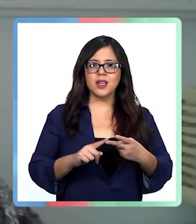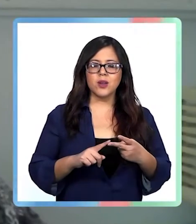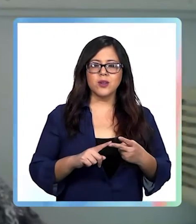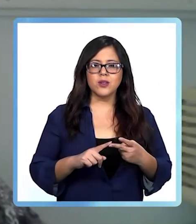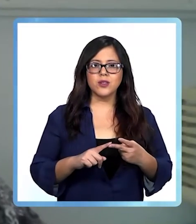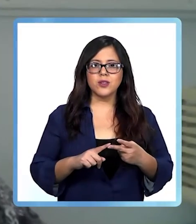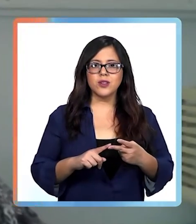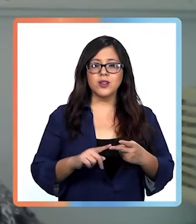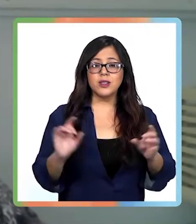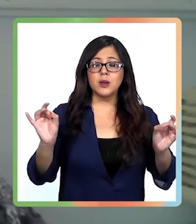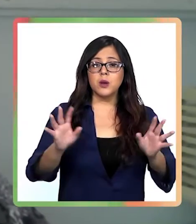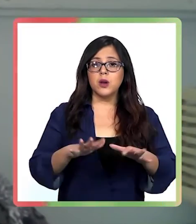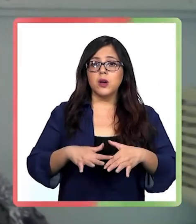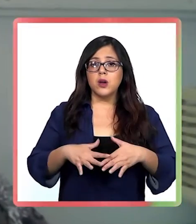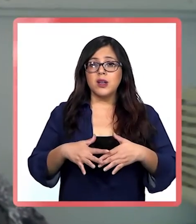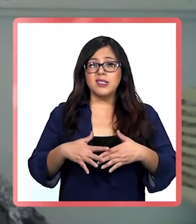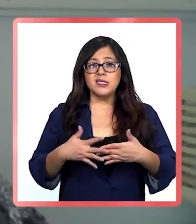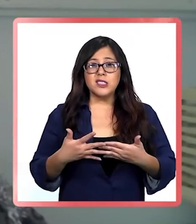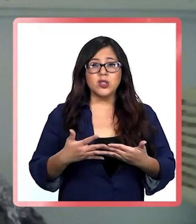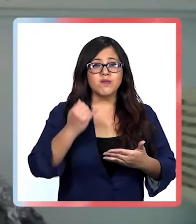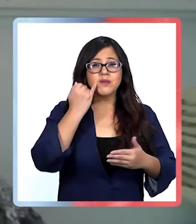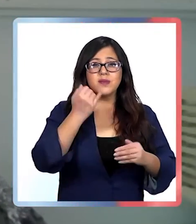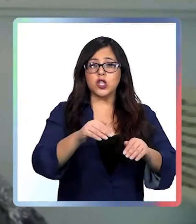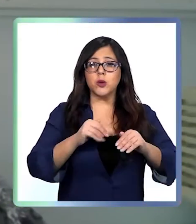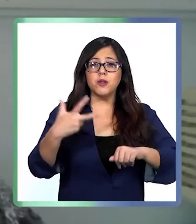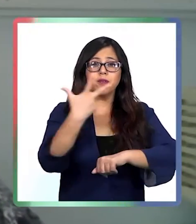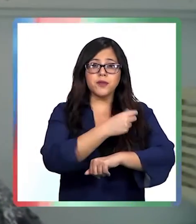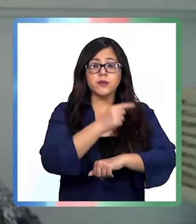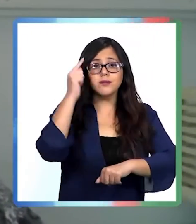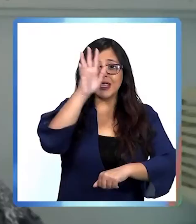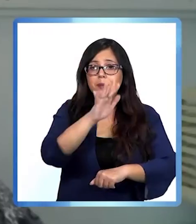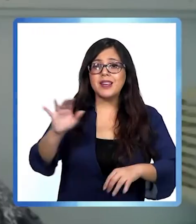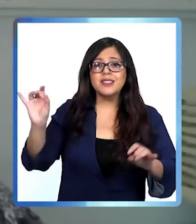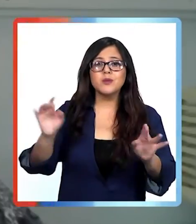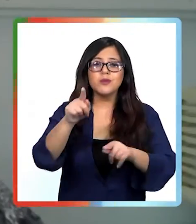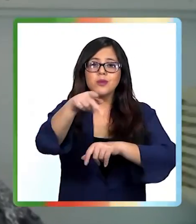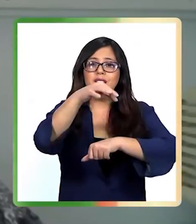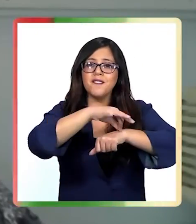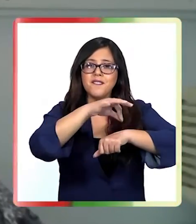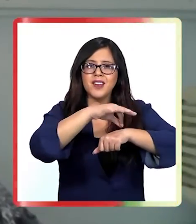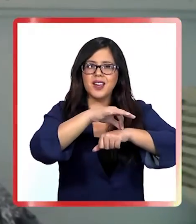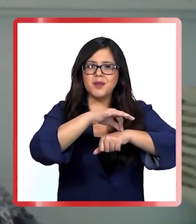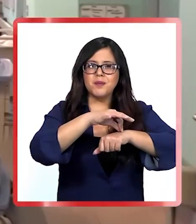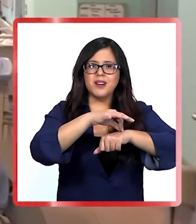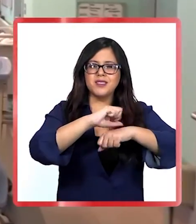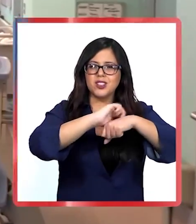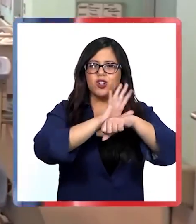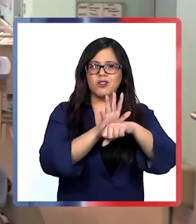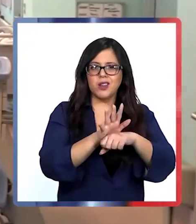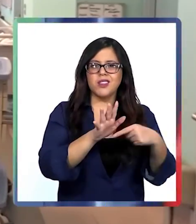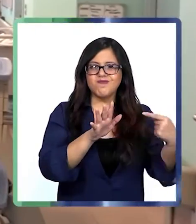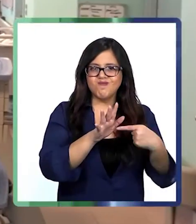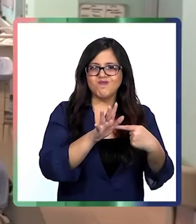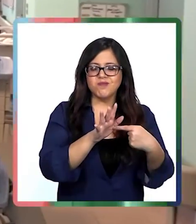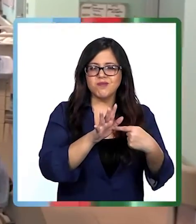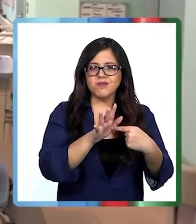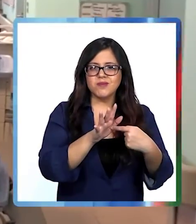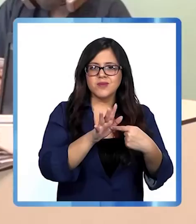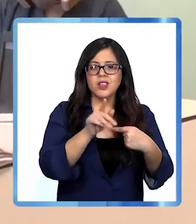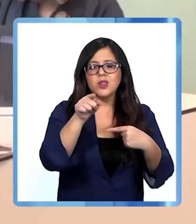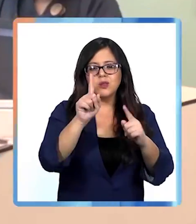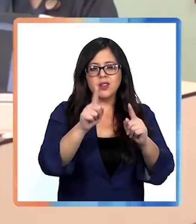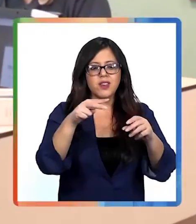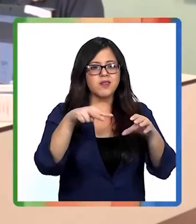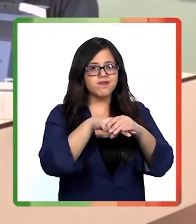es que si se sintió incómodo con la vacuna, con eso, imagínense cómo se sentiría si se enferma y le da COVID-19 y tienen